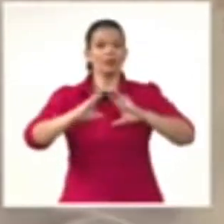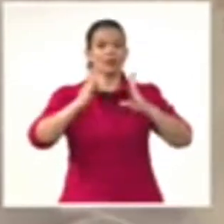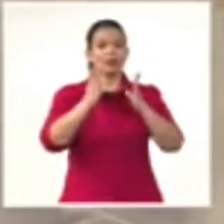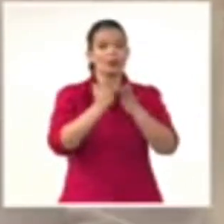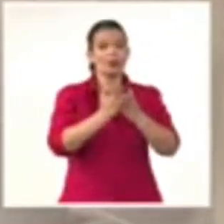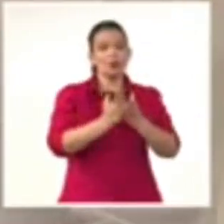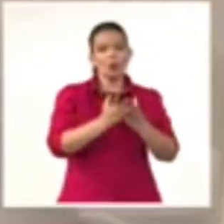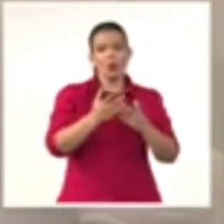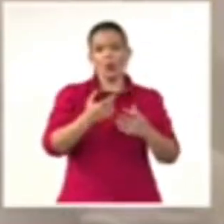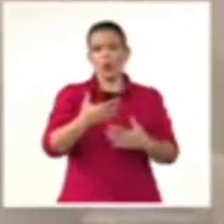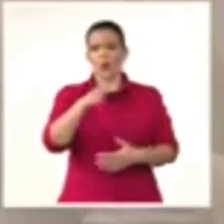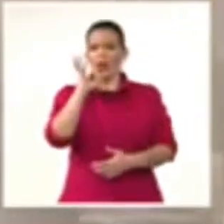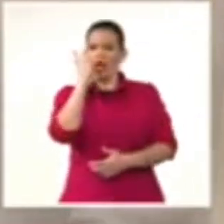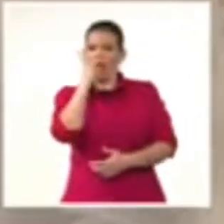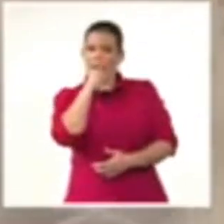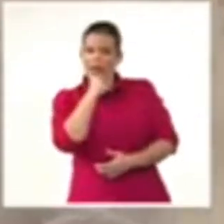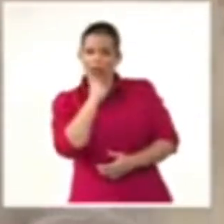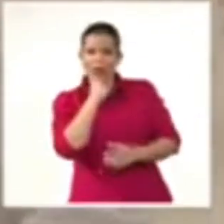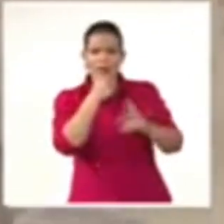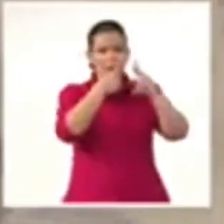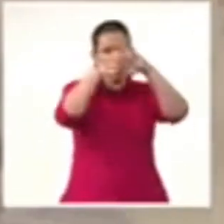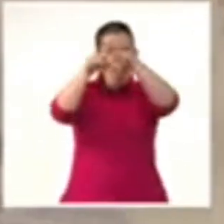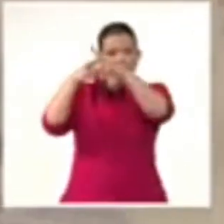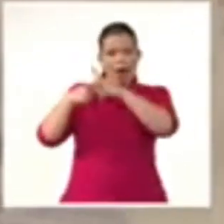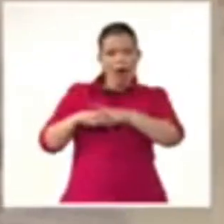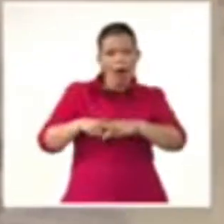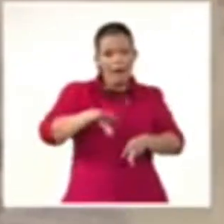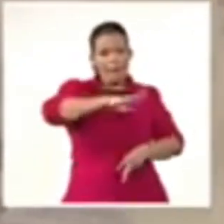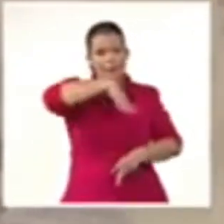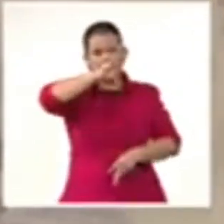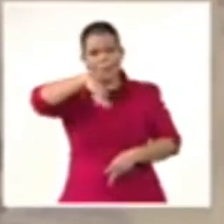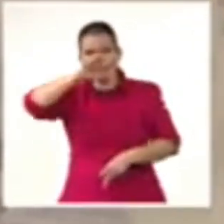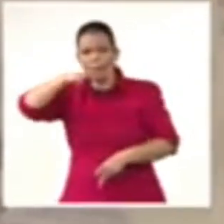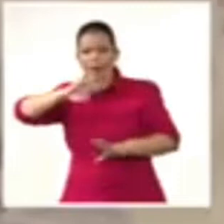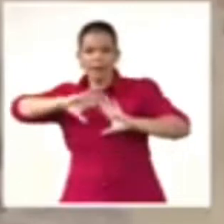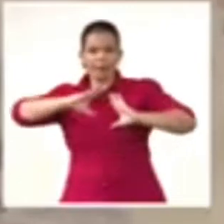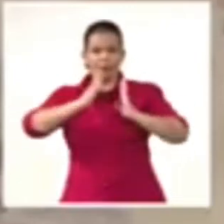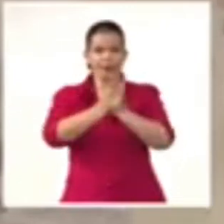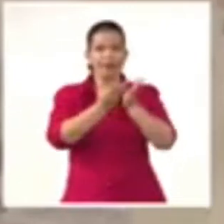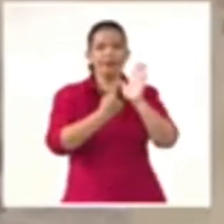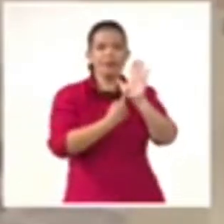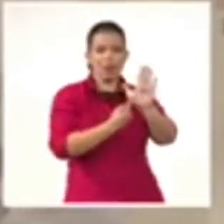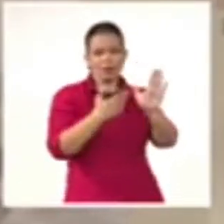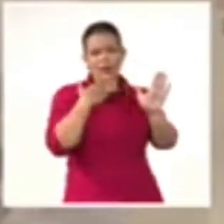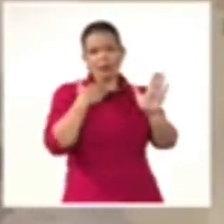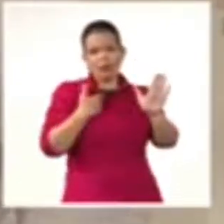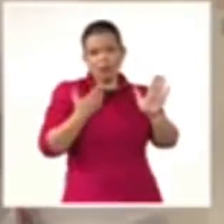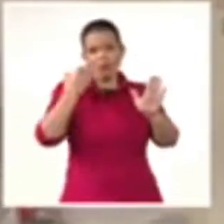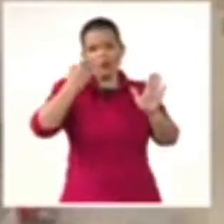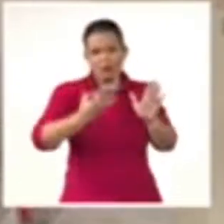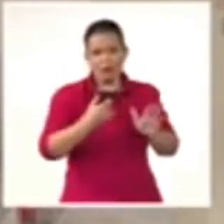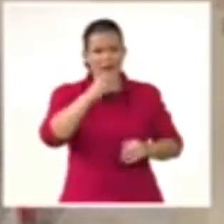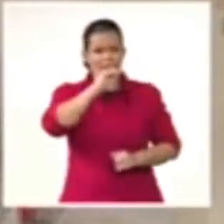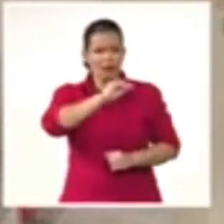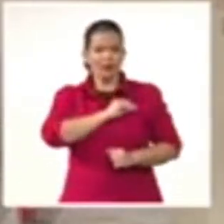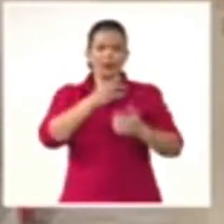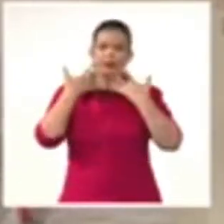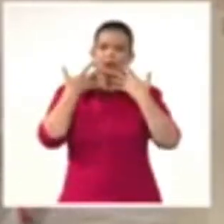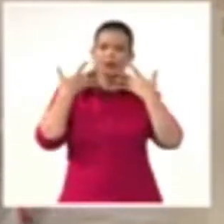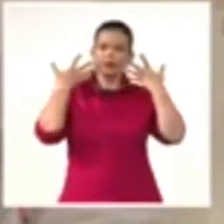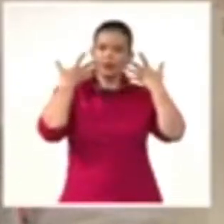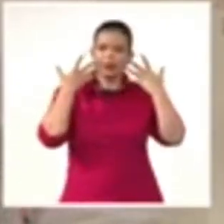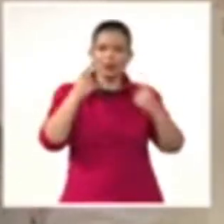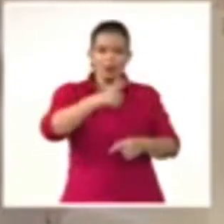26, nos muestra cuánto pueden impactar en nuestros territorios y en nuestras